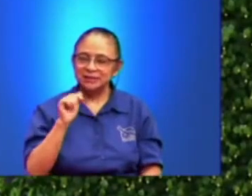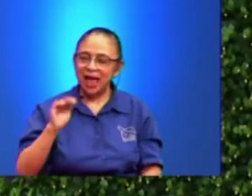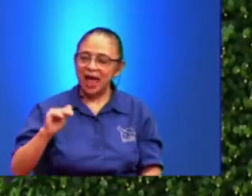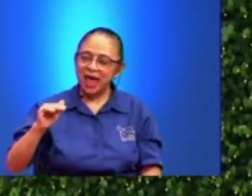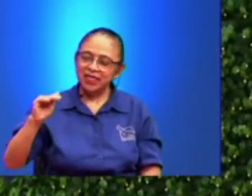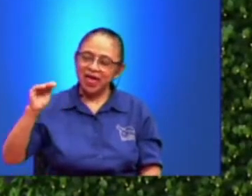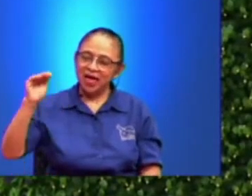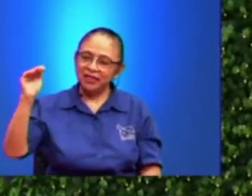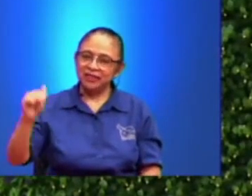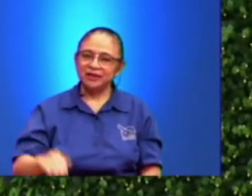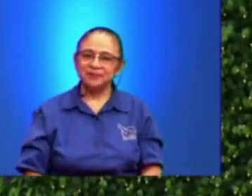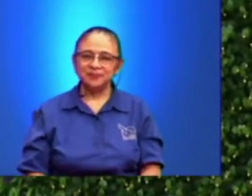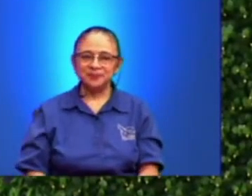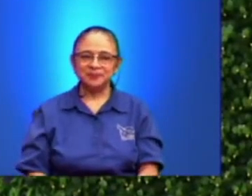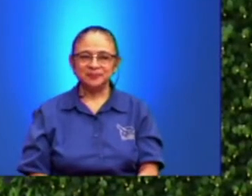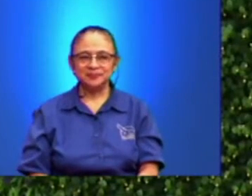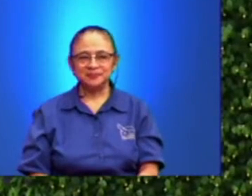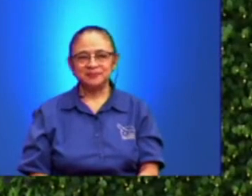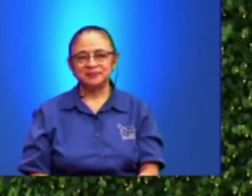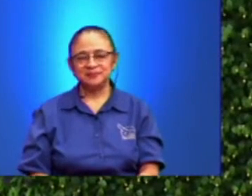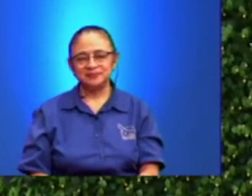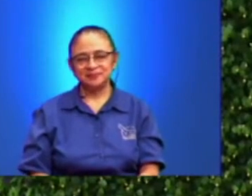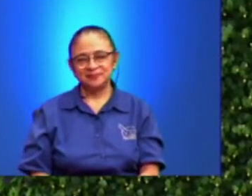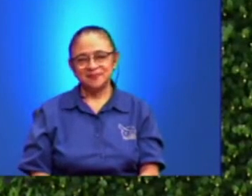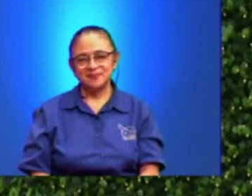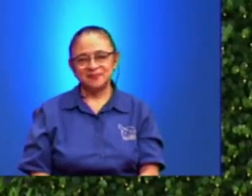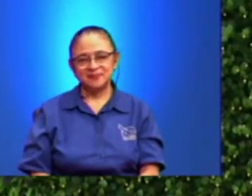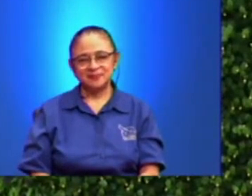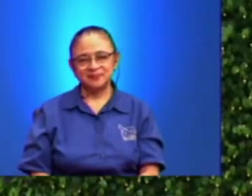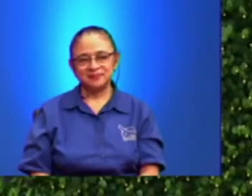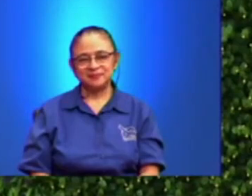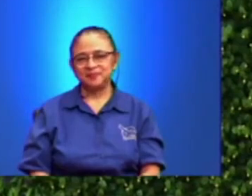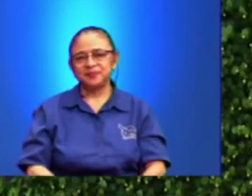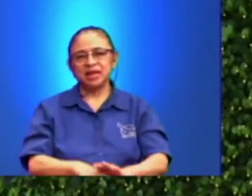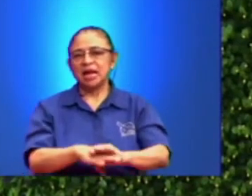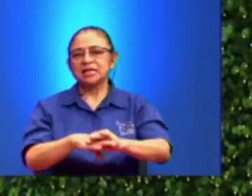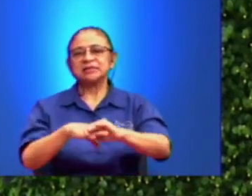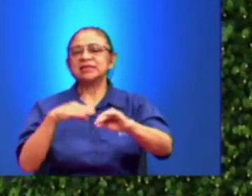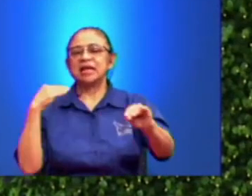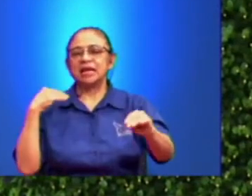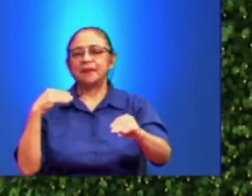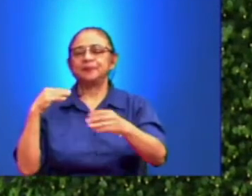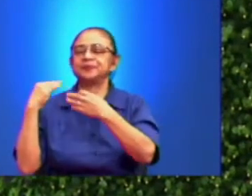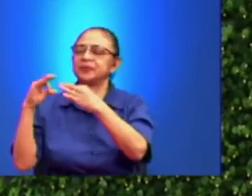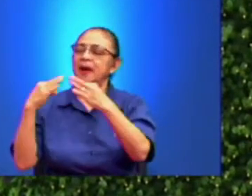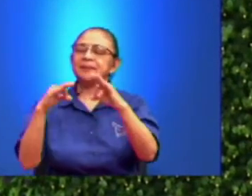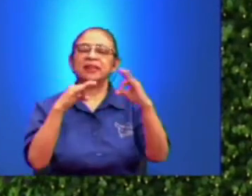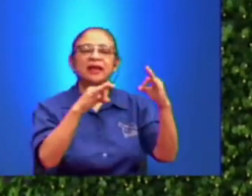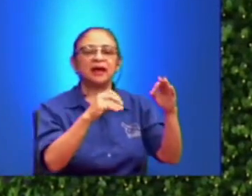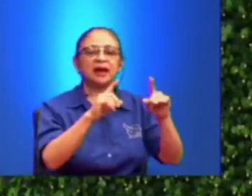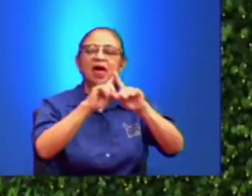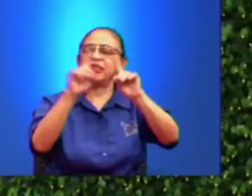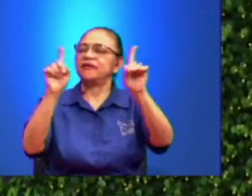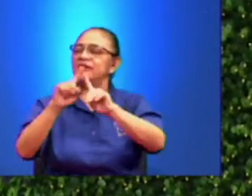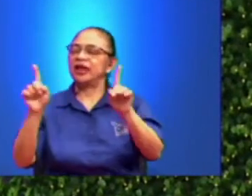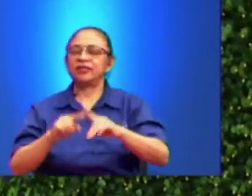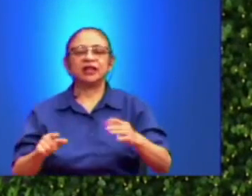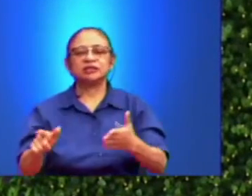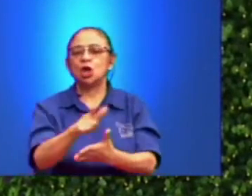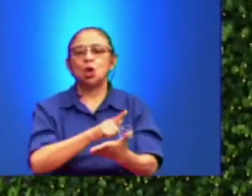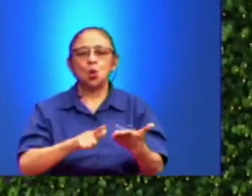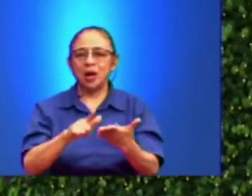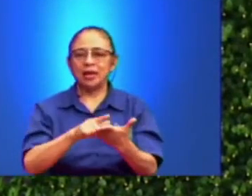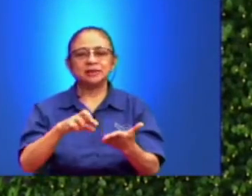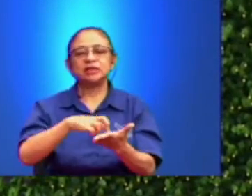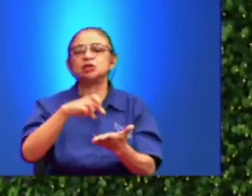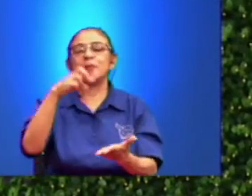recuerdo que salía a predicar a diferentes lugares y que